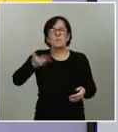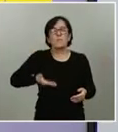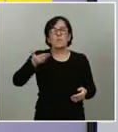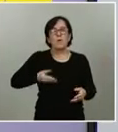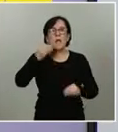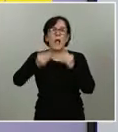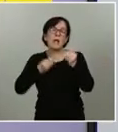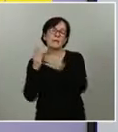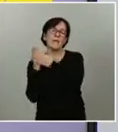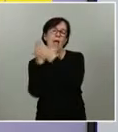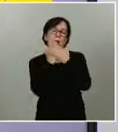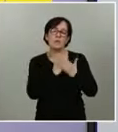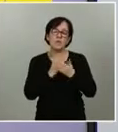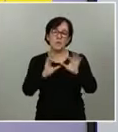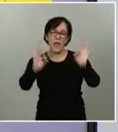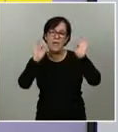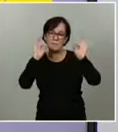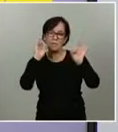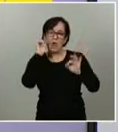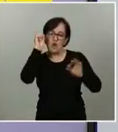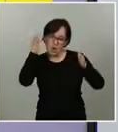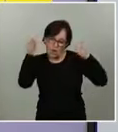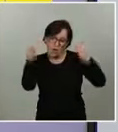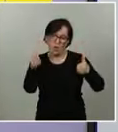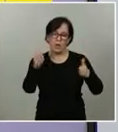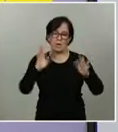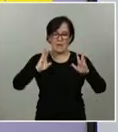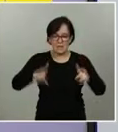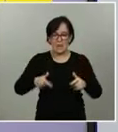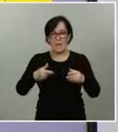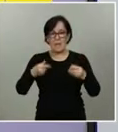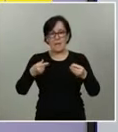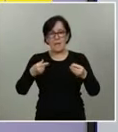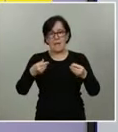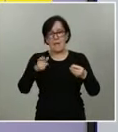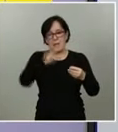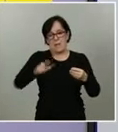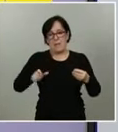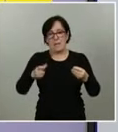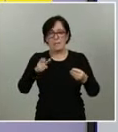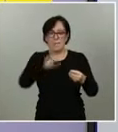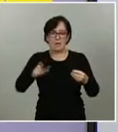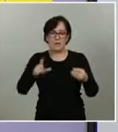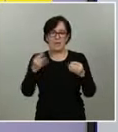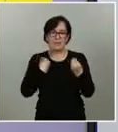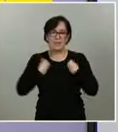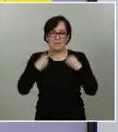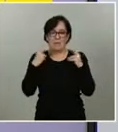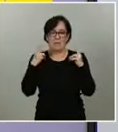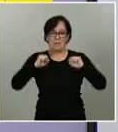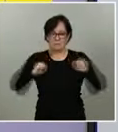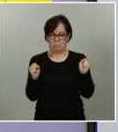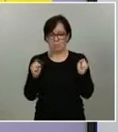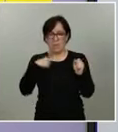estudios específicos en residencias, en personal que vive internado. Y de hecho me consta que hay comunidades autónomas que están llevando a cabo este